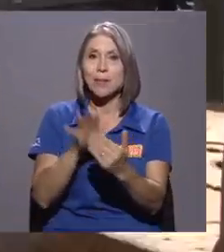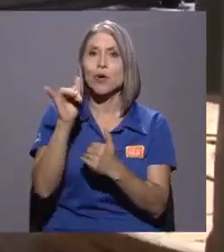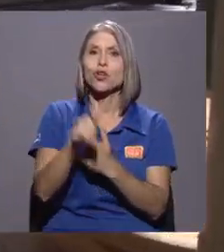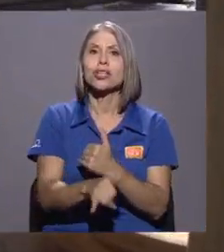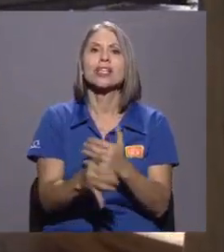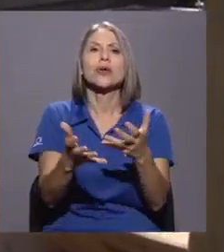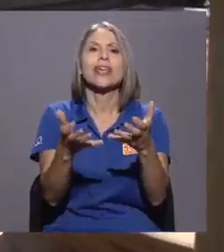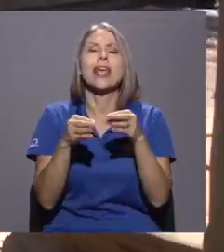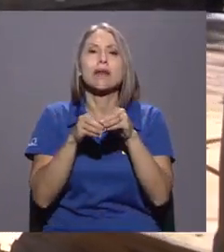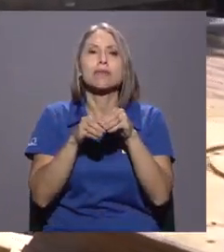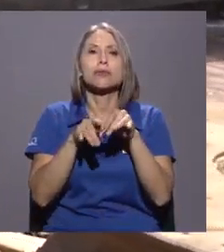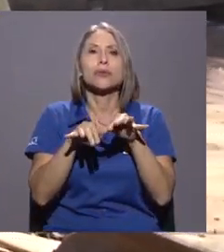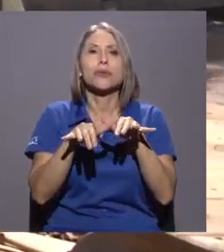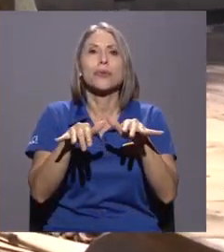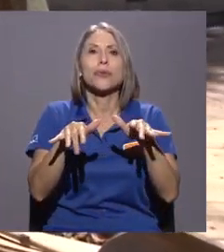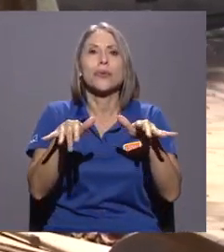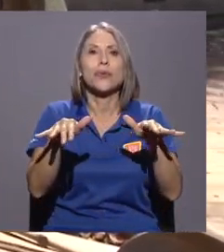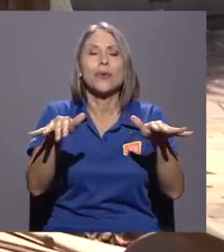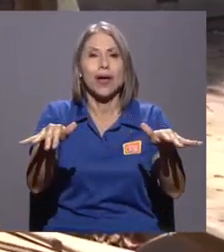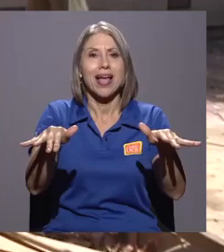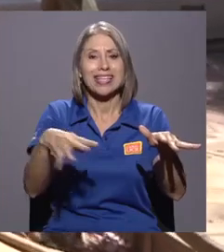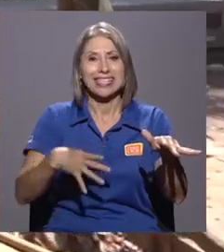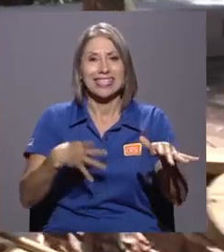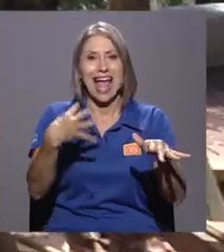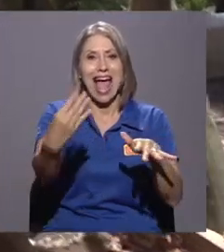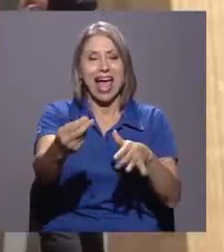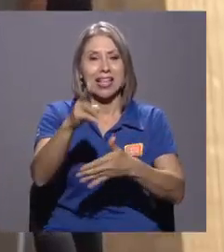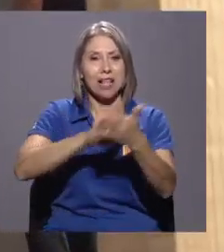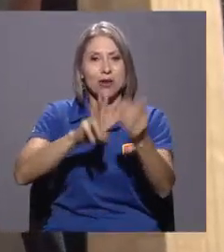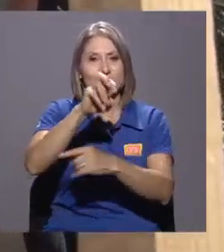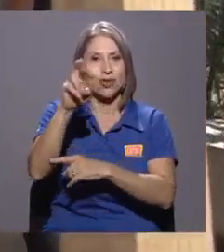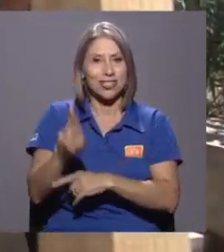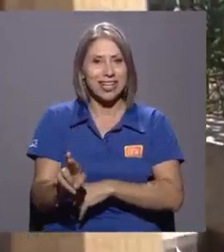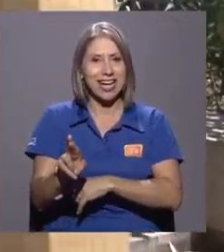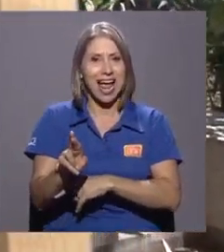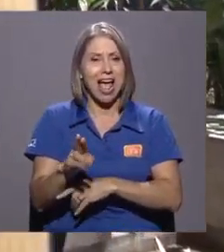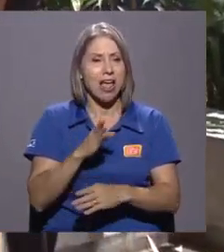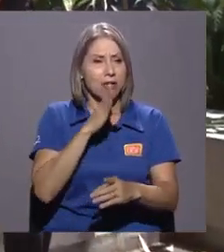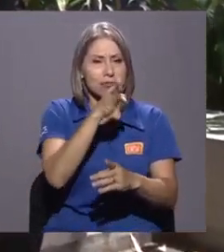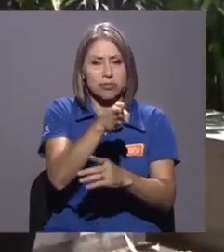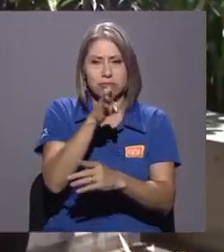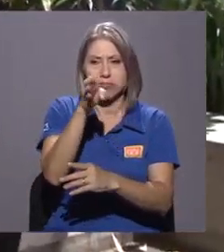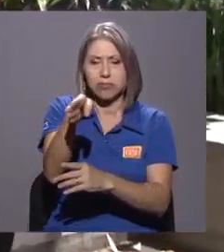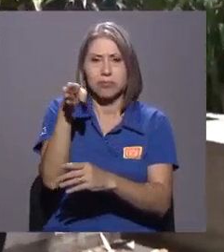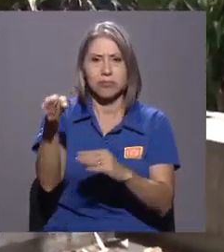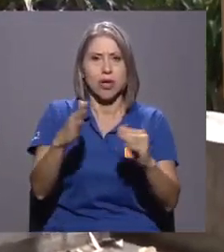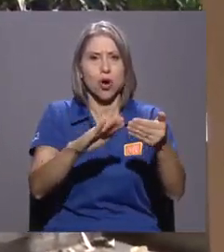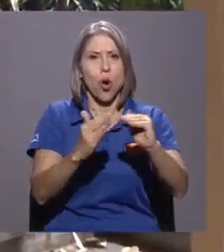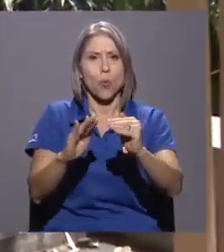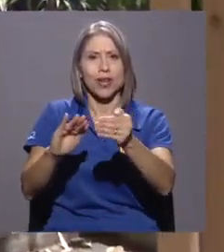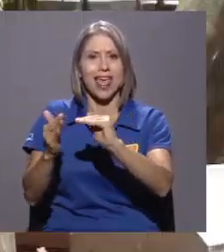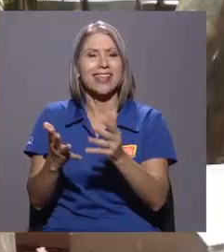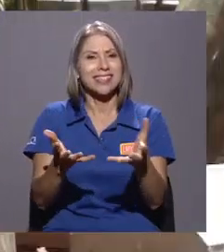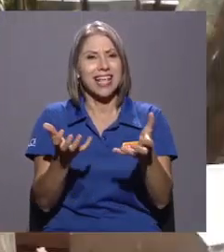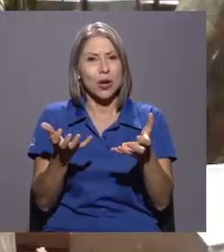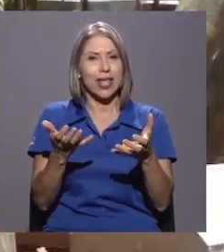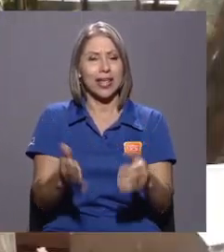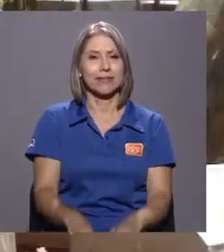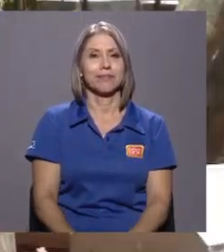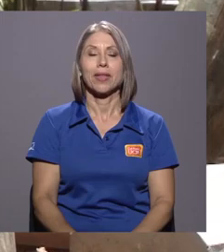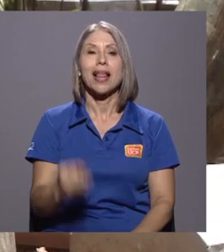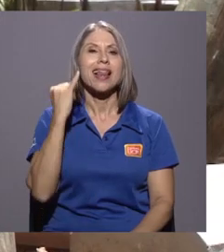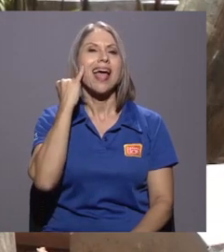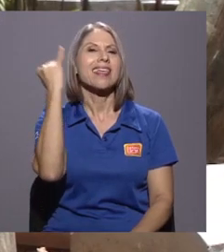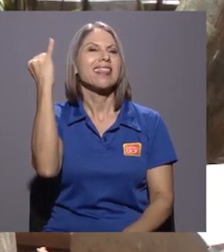piensa expandirse y cruzar las puertas de la Universidad de Costa Rica para llegar hasta las comunidades que así lo deseen. Bueno, la idea de esto es